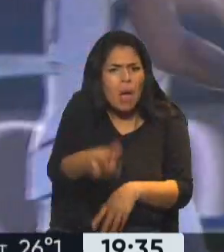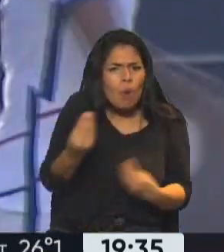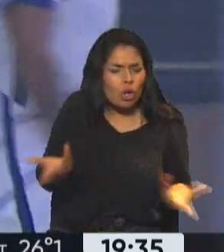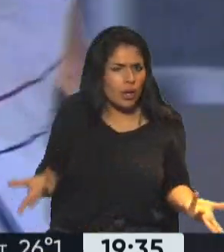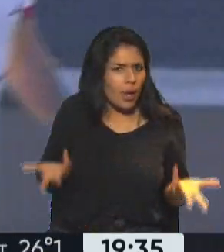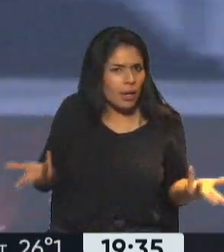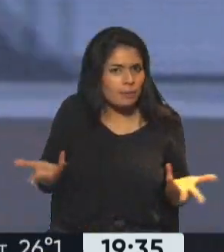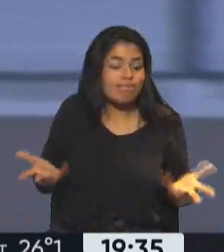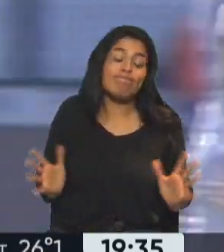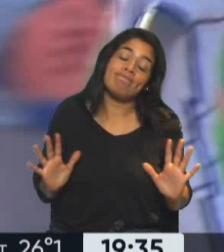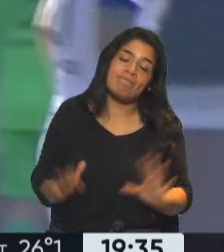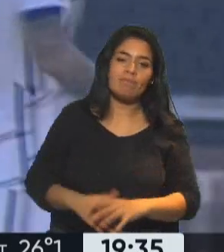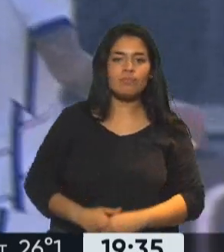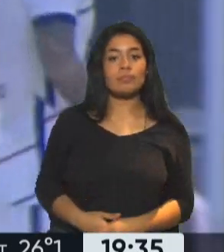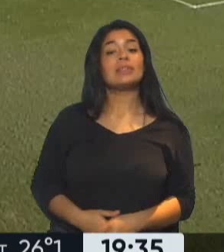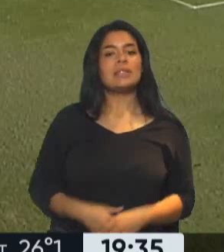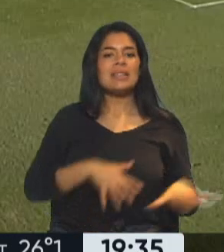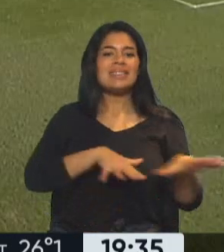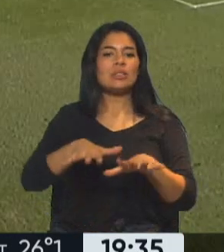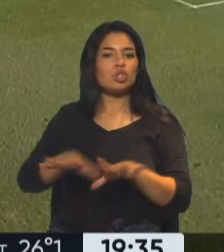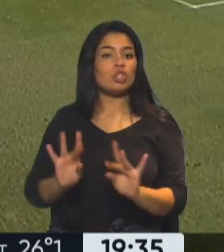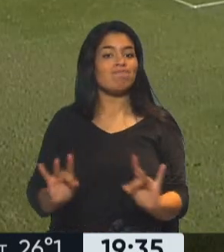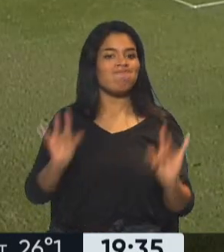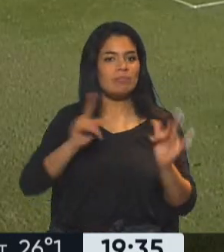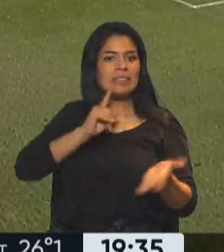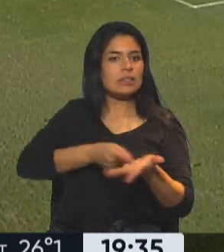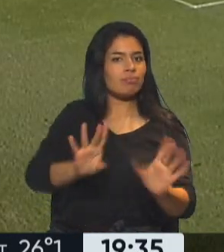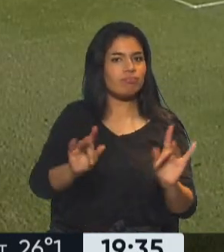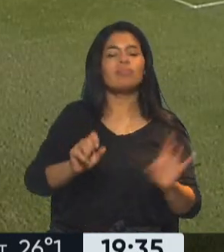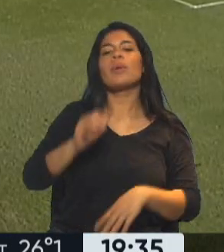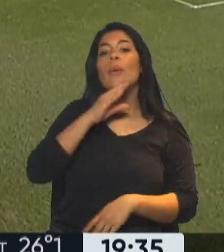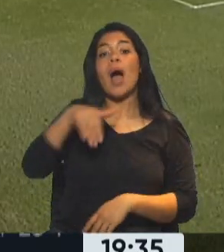definitiva, lleno de polémicas en Floresta, ganó Barracas.